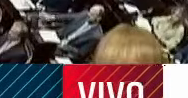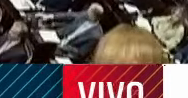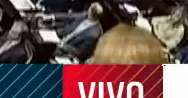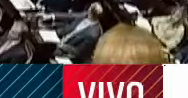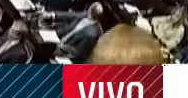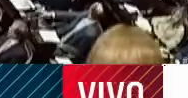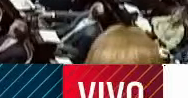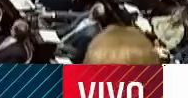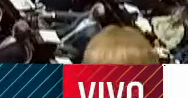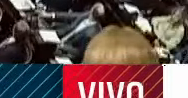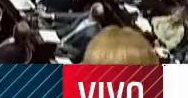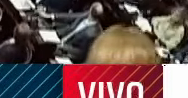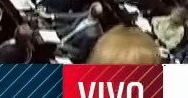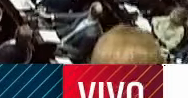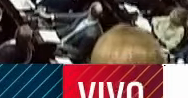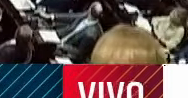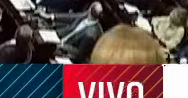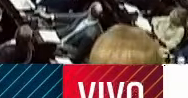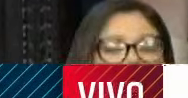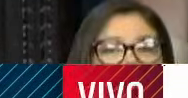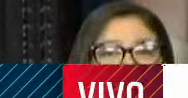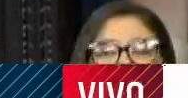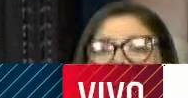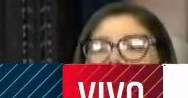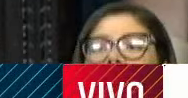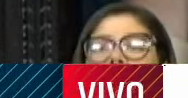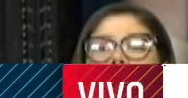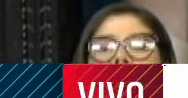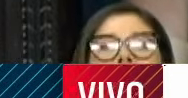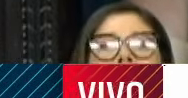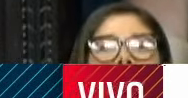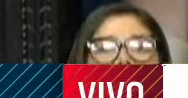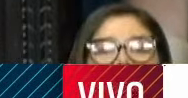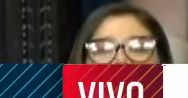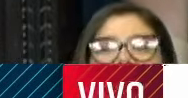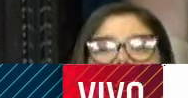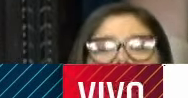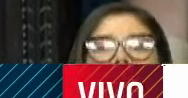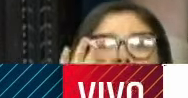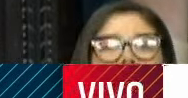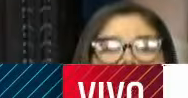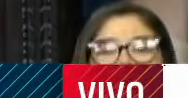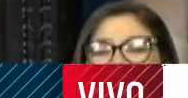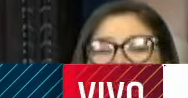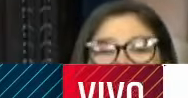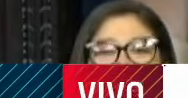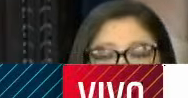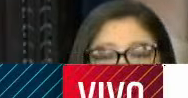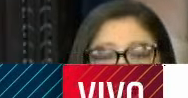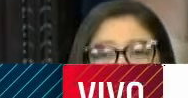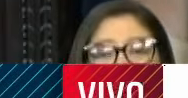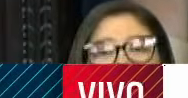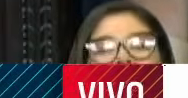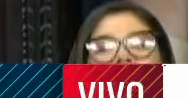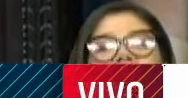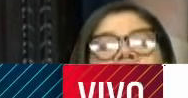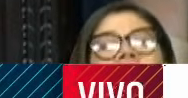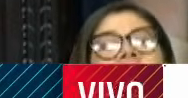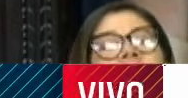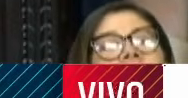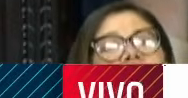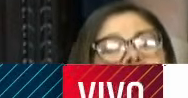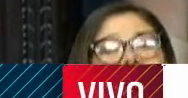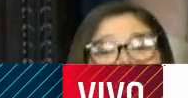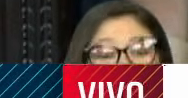lado, si pierde votos para alguno de los títulos, lo que puede es perder el título. Ahora, si del otro lado